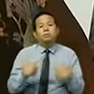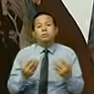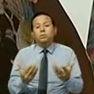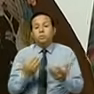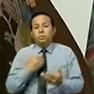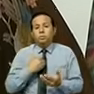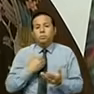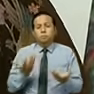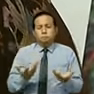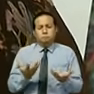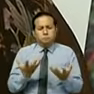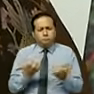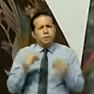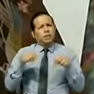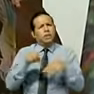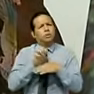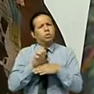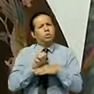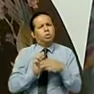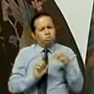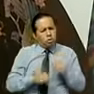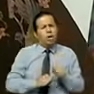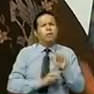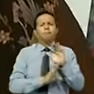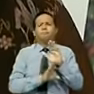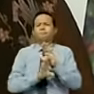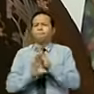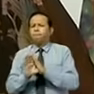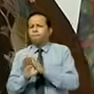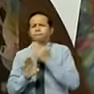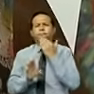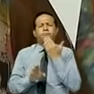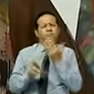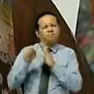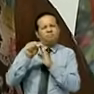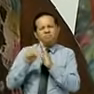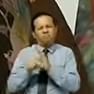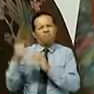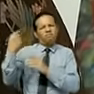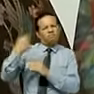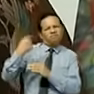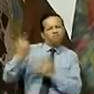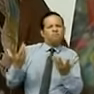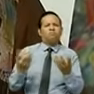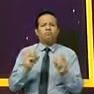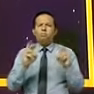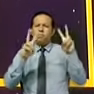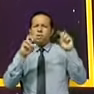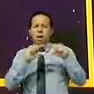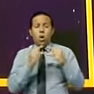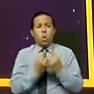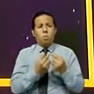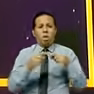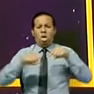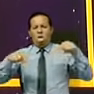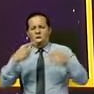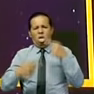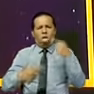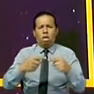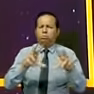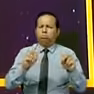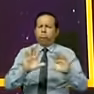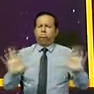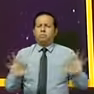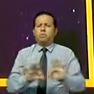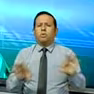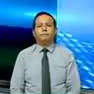como nosotros creemos que el país puede desarrollarse sin normativas que nos asfixie, con equidad de género. Informó Julio César